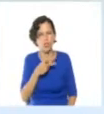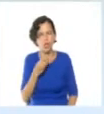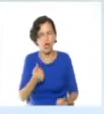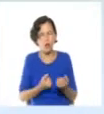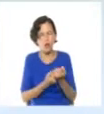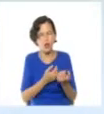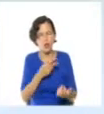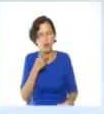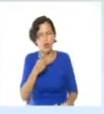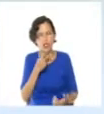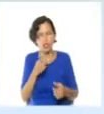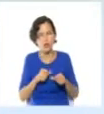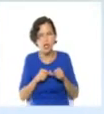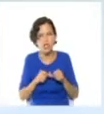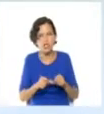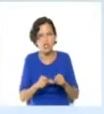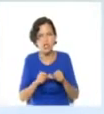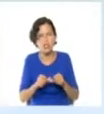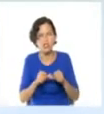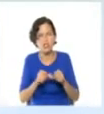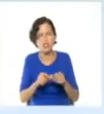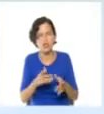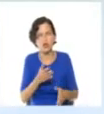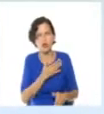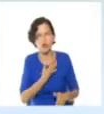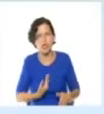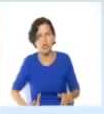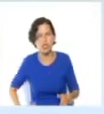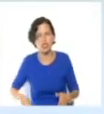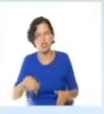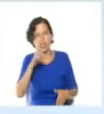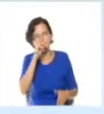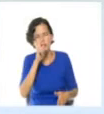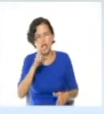para perpetuarse en el poder hasta el año de